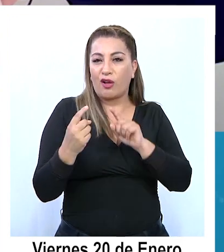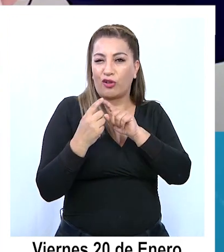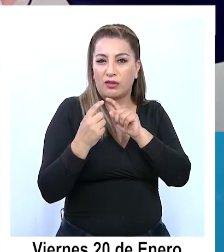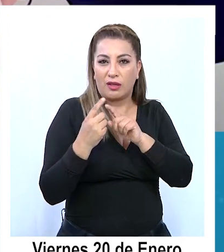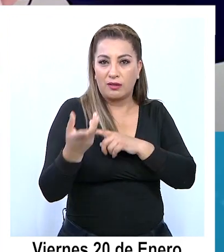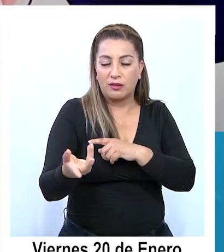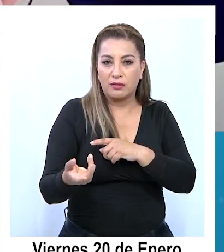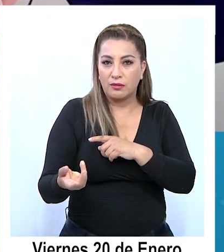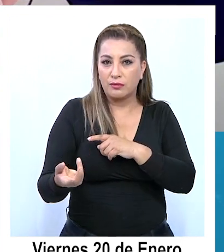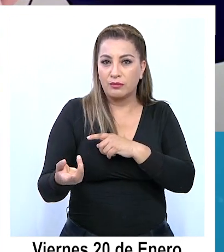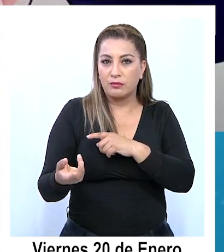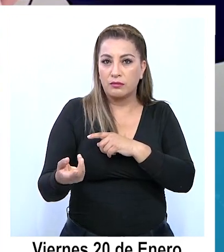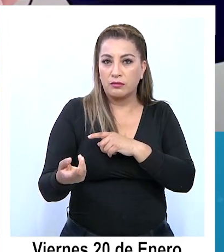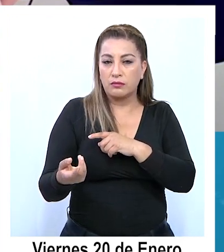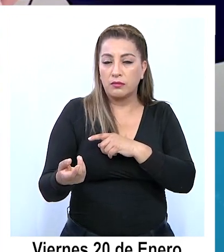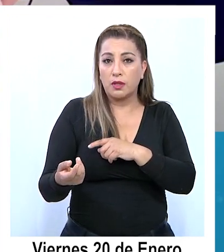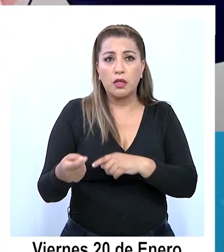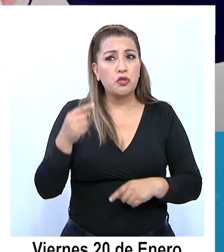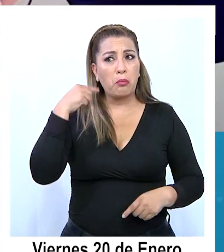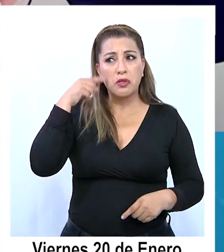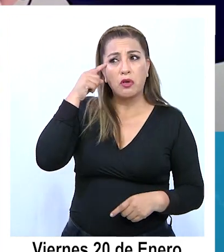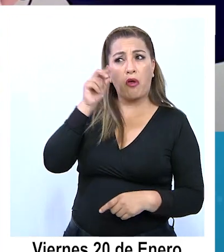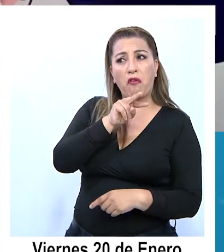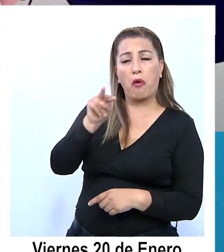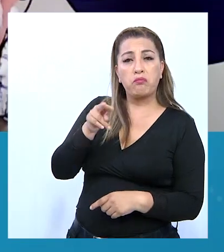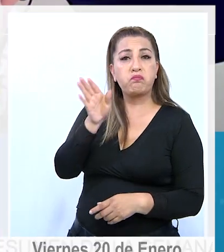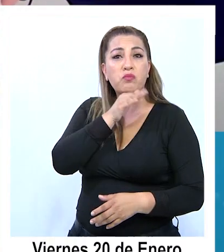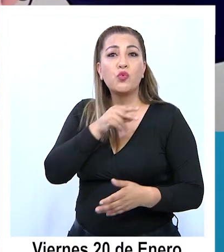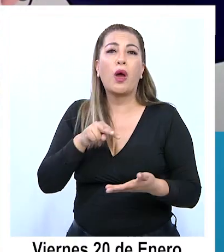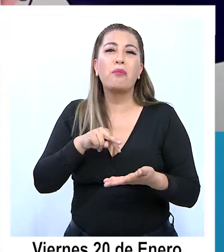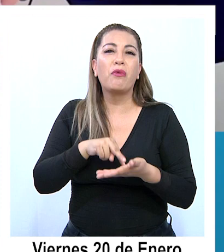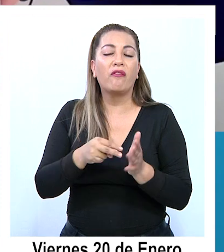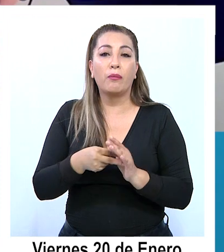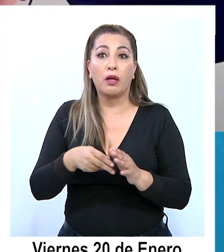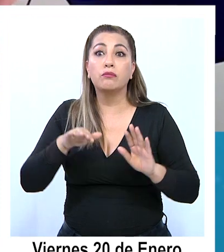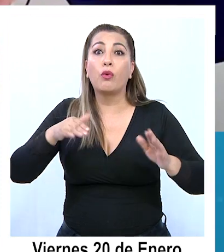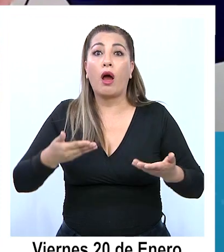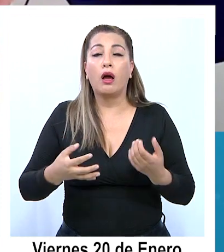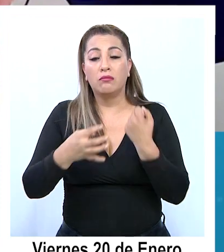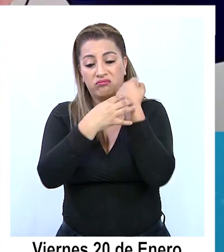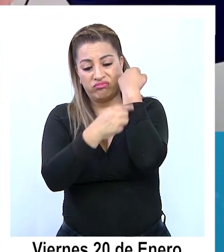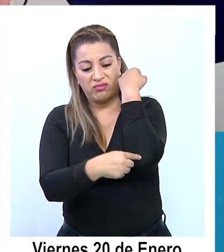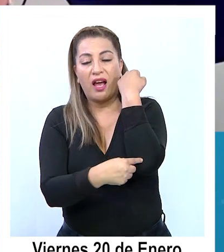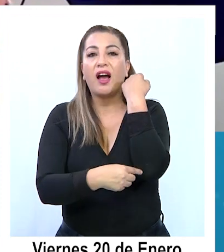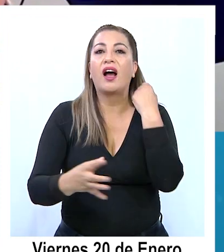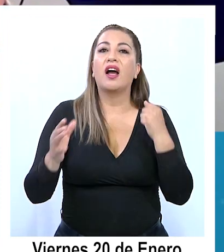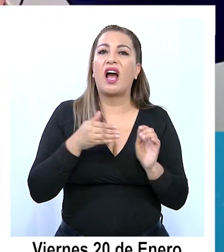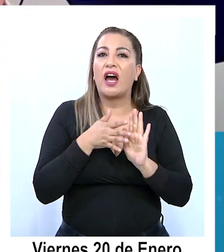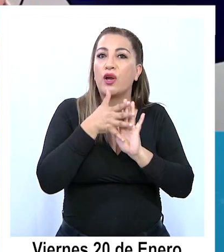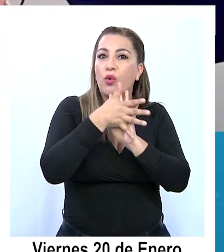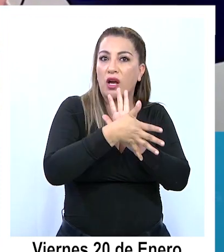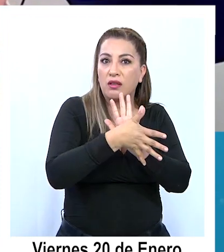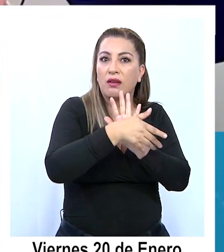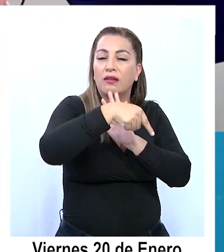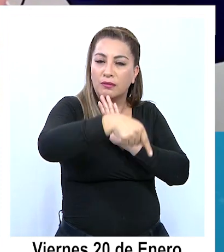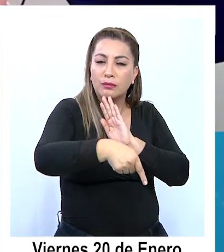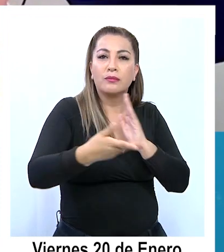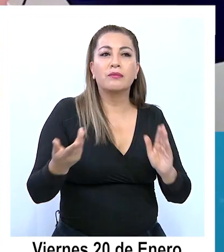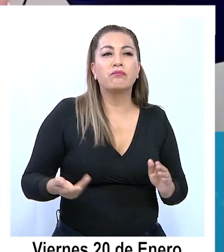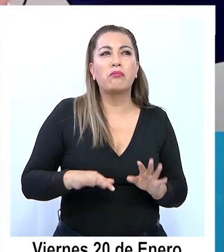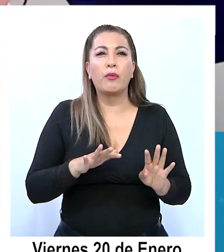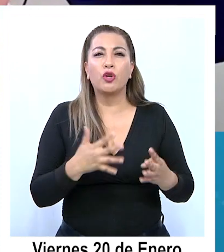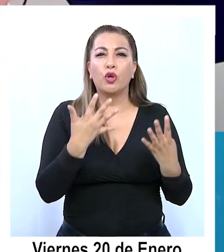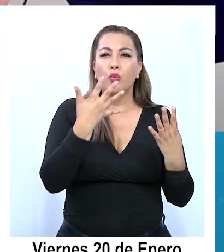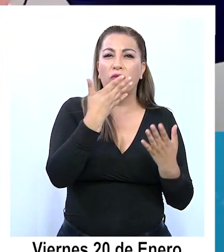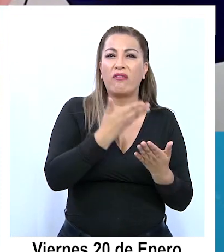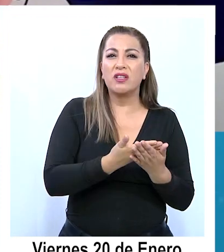y no he visto mayores problemas. Lo vemos ahora en la Araucanía, que ya hemos renovado, no sé, creo que fueron 9